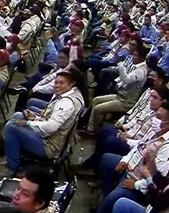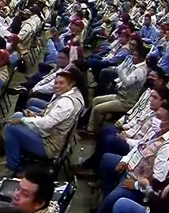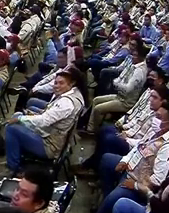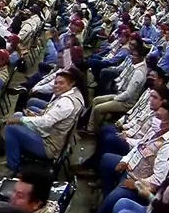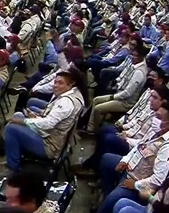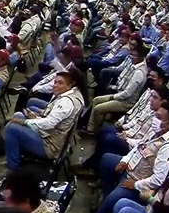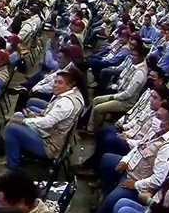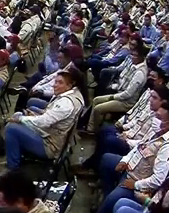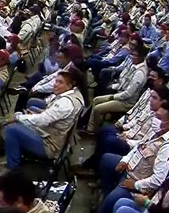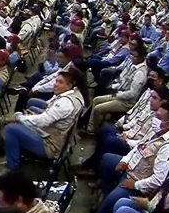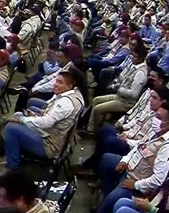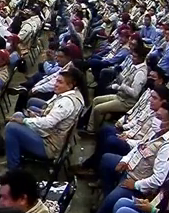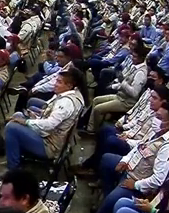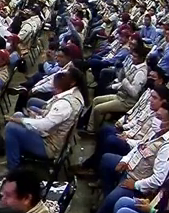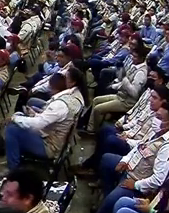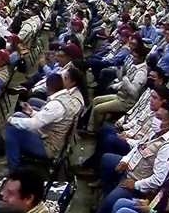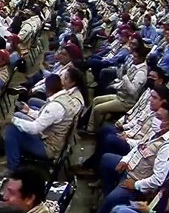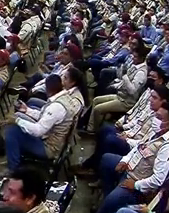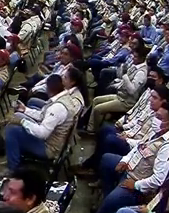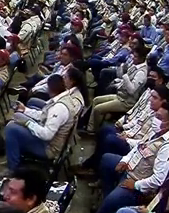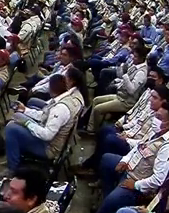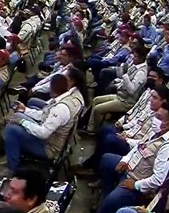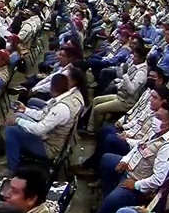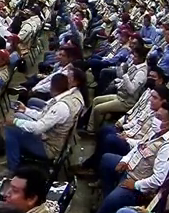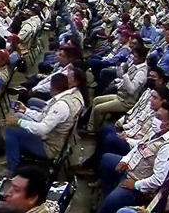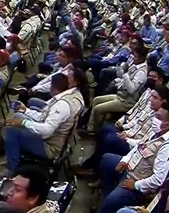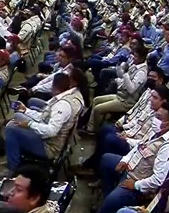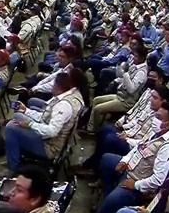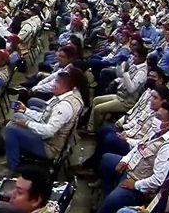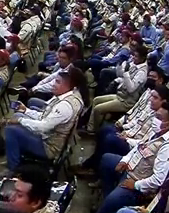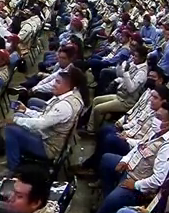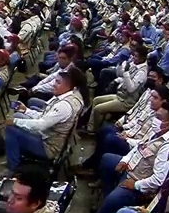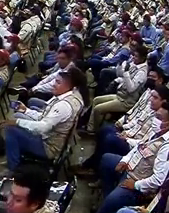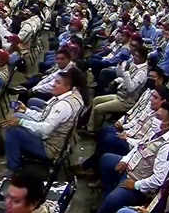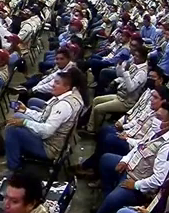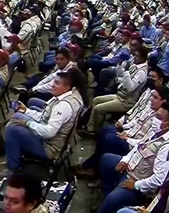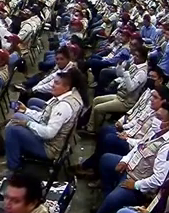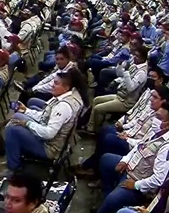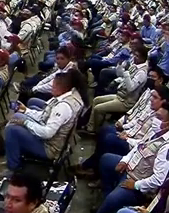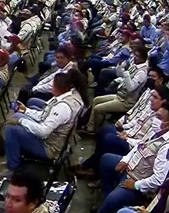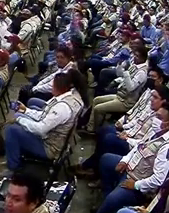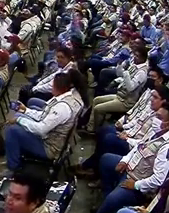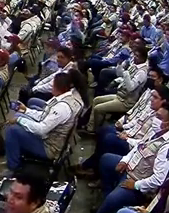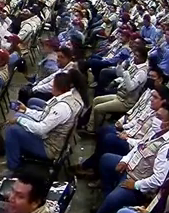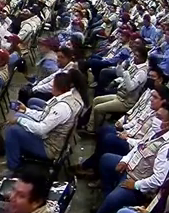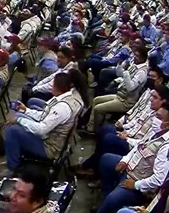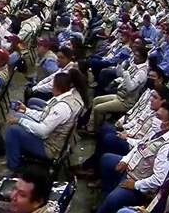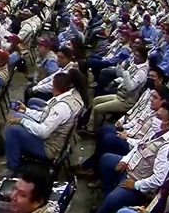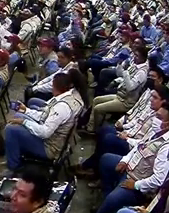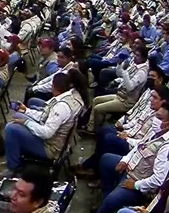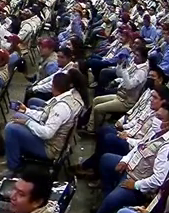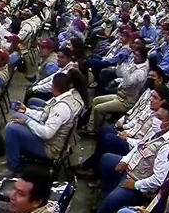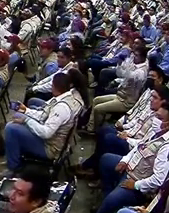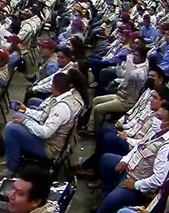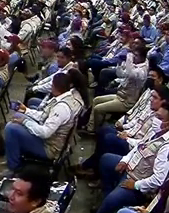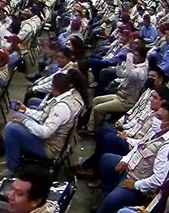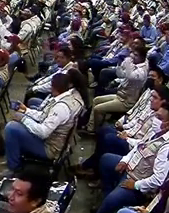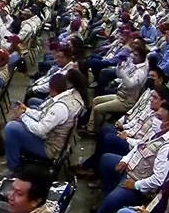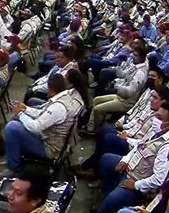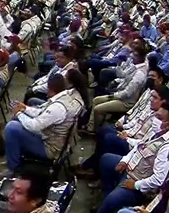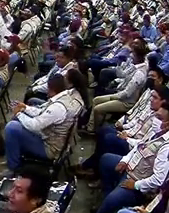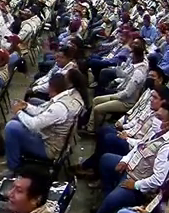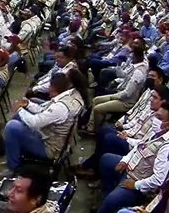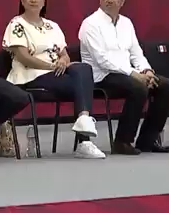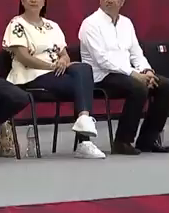todos los que trabajan en comunidades, en ejidos, en el